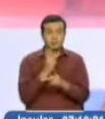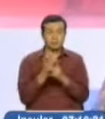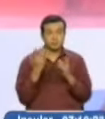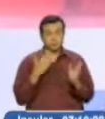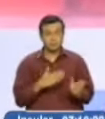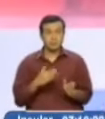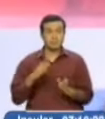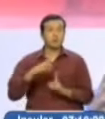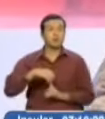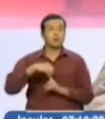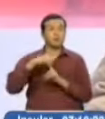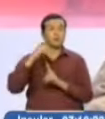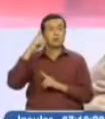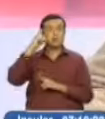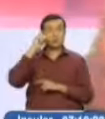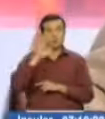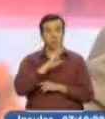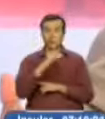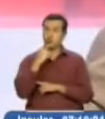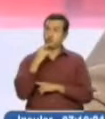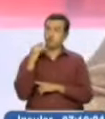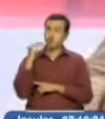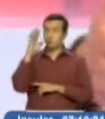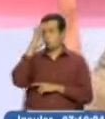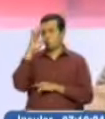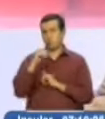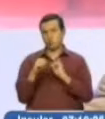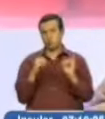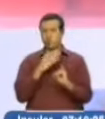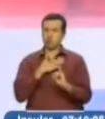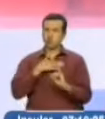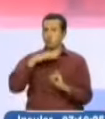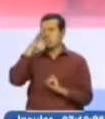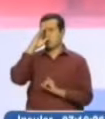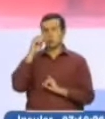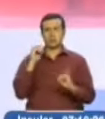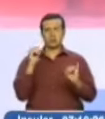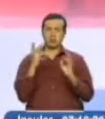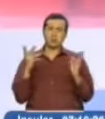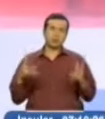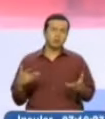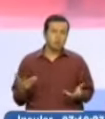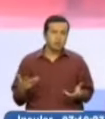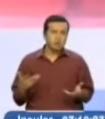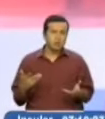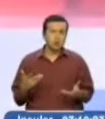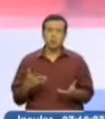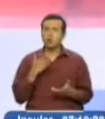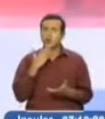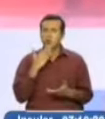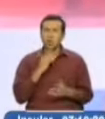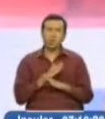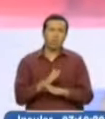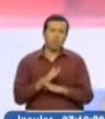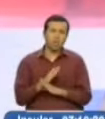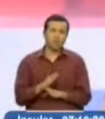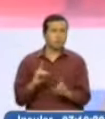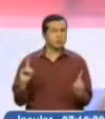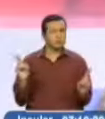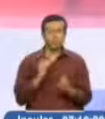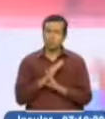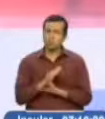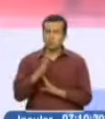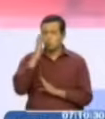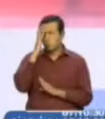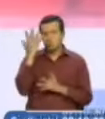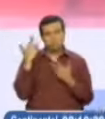por principio, un gobierno que se dice progresista, que dice estar hacia la izquierda, no puede tener semejante rechazo, por las